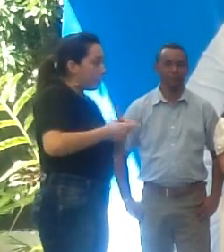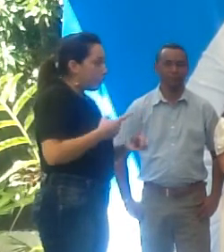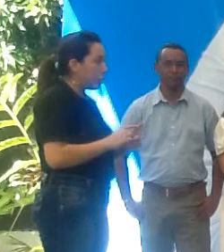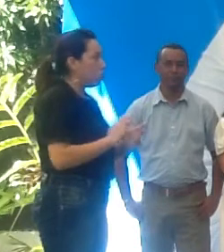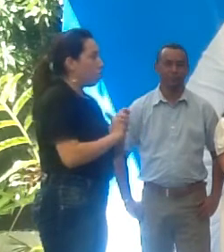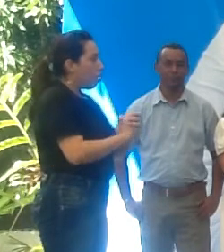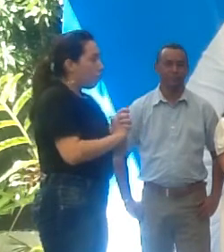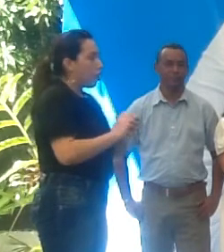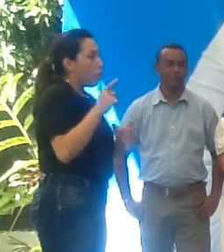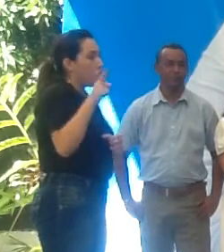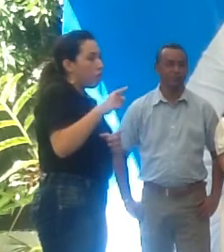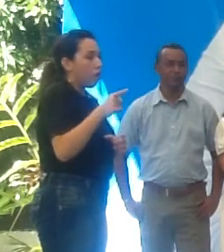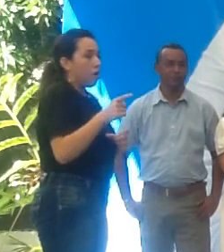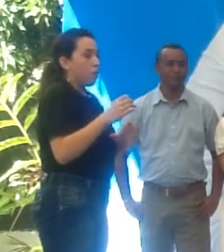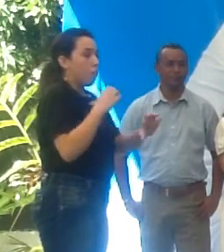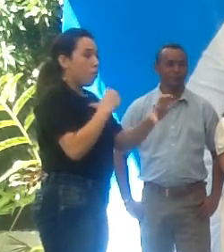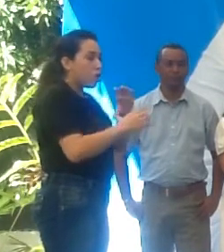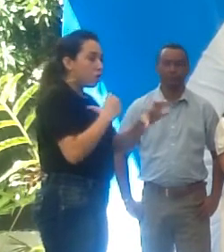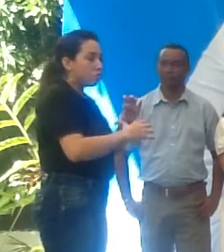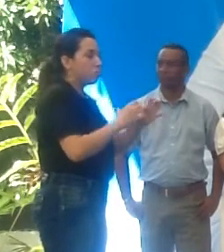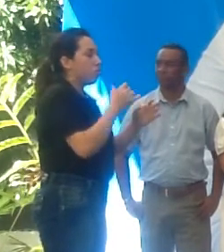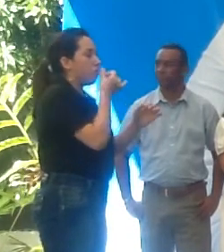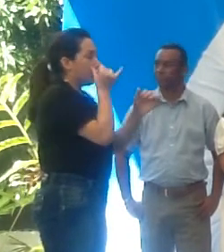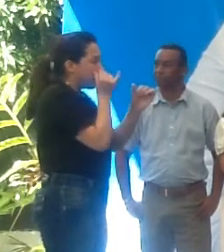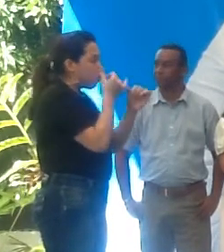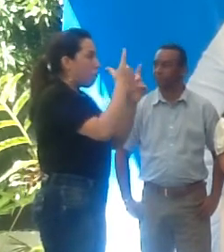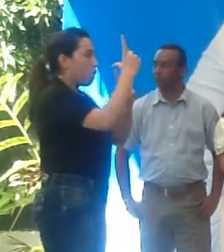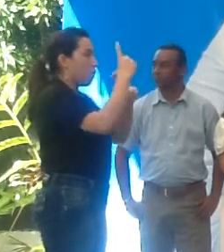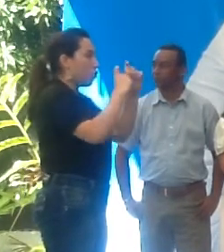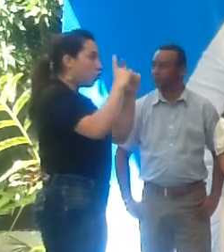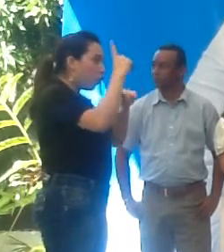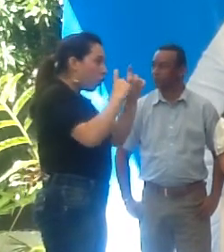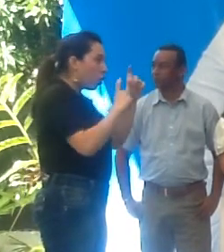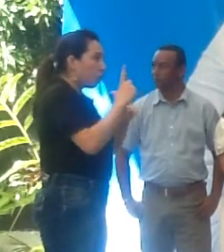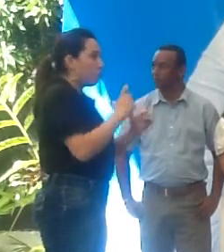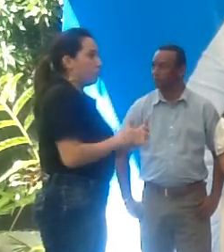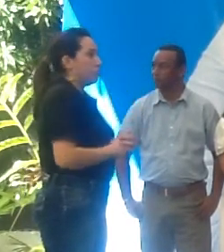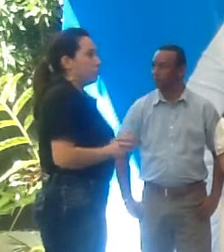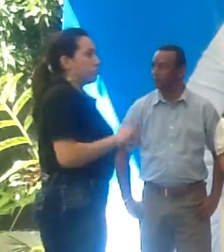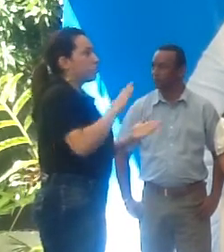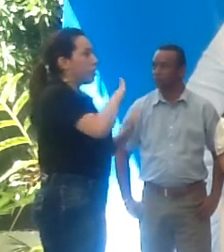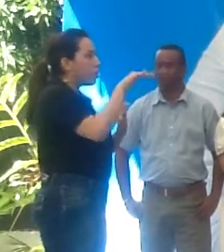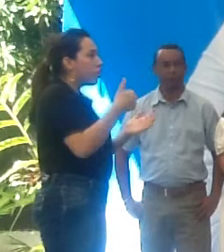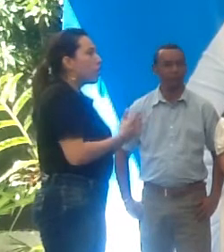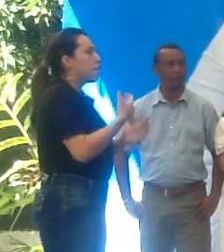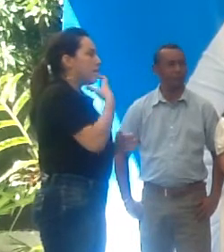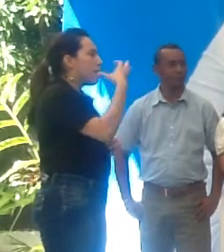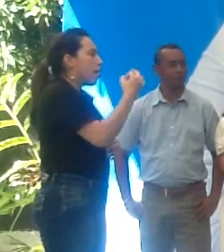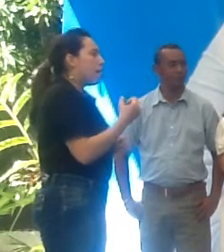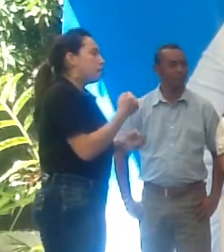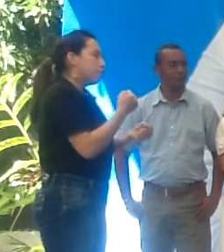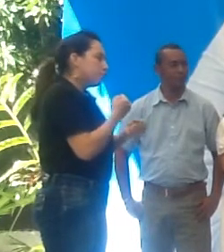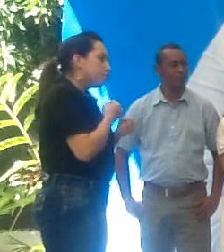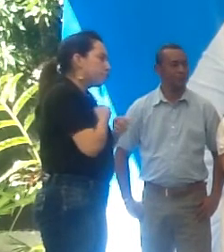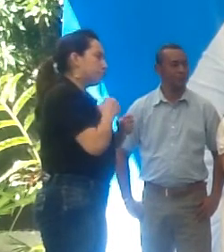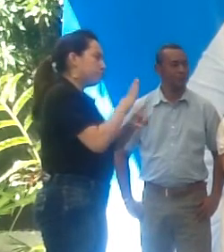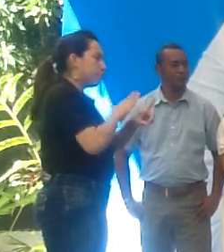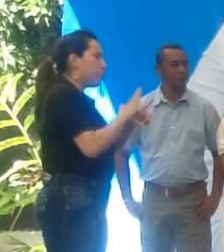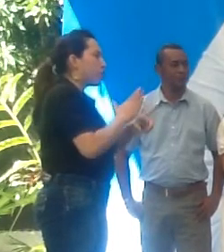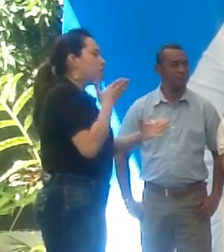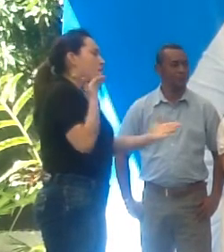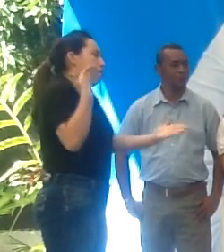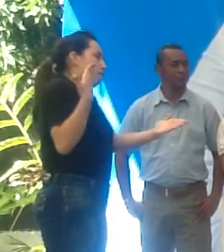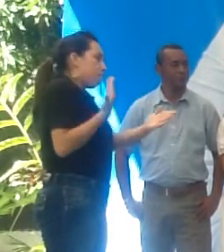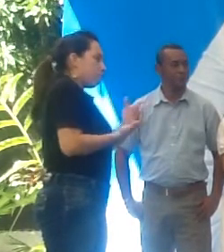de comunicación presentes, a los camarógrafos, fotógrafos, a todos, de verdad, mi cariño y mis agradecimientos por estar